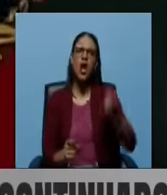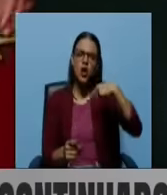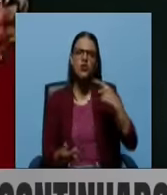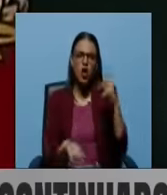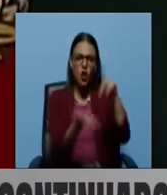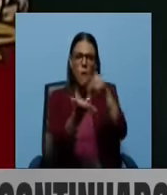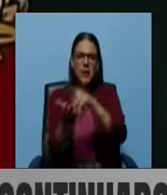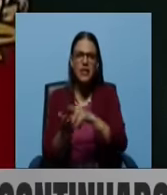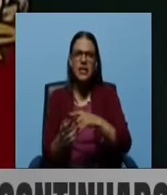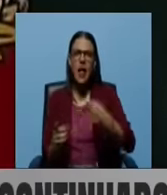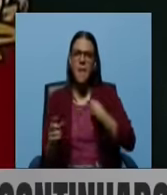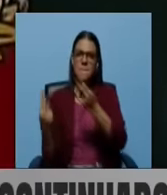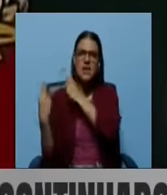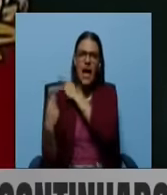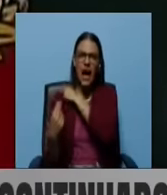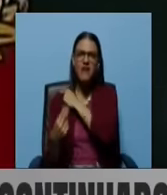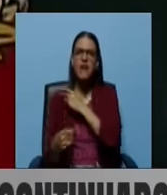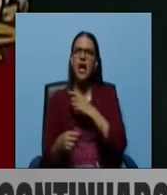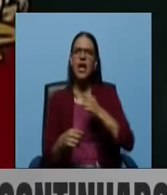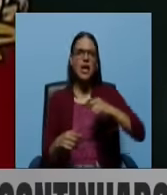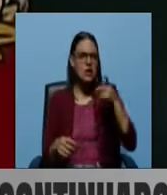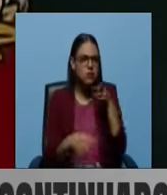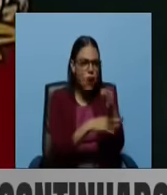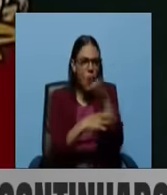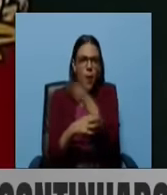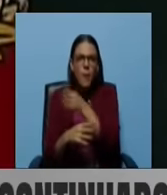Presentarnos los jefes policiales donde nadie nos espera.